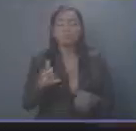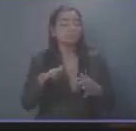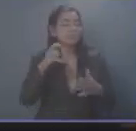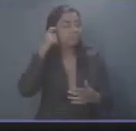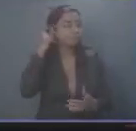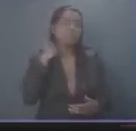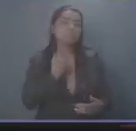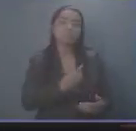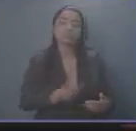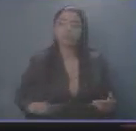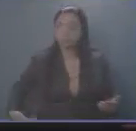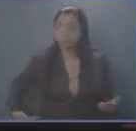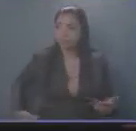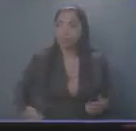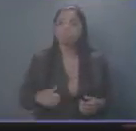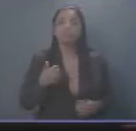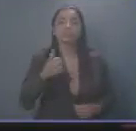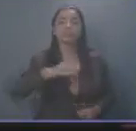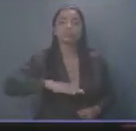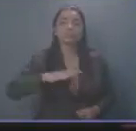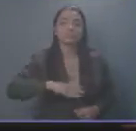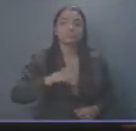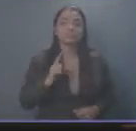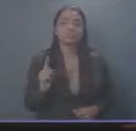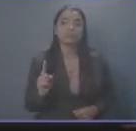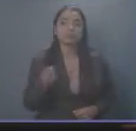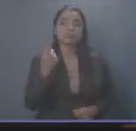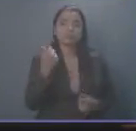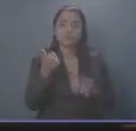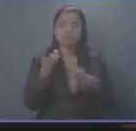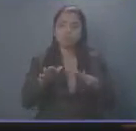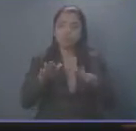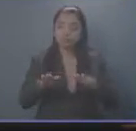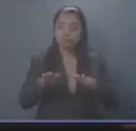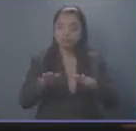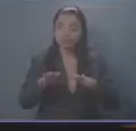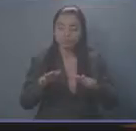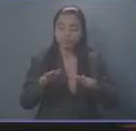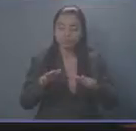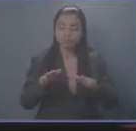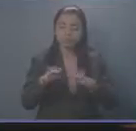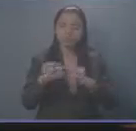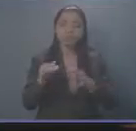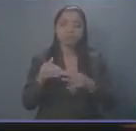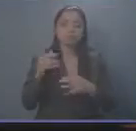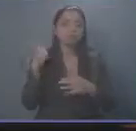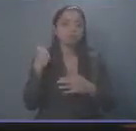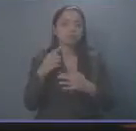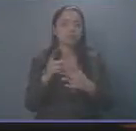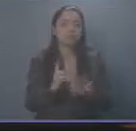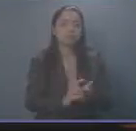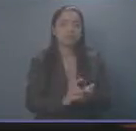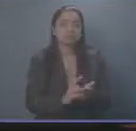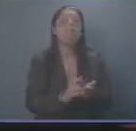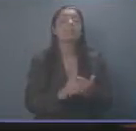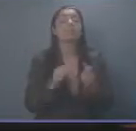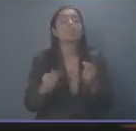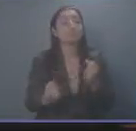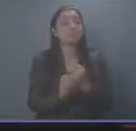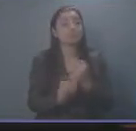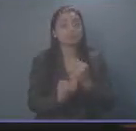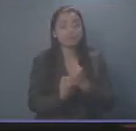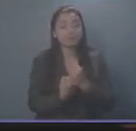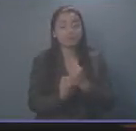Gracias, presidente. Buenas tardes. En primer lugar, agradecerle al resto de los grupos parlamentarios que han